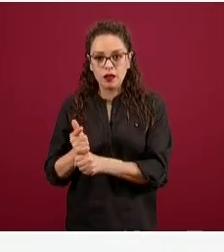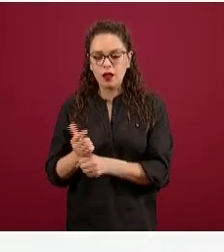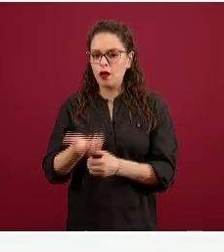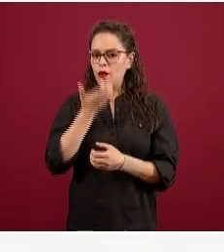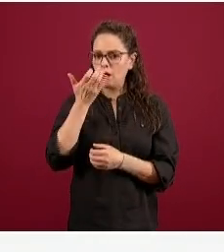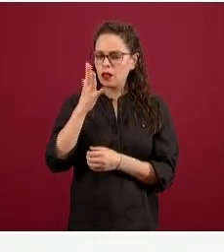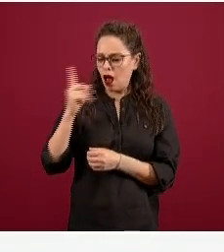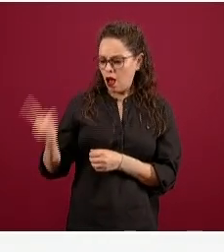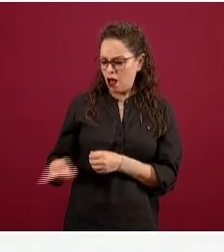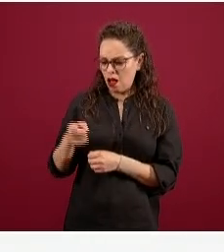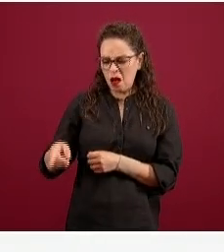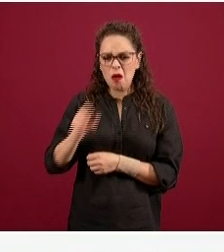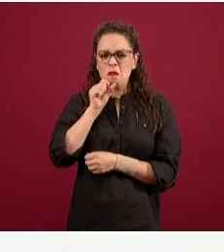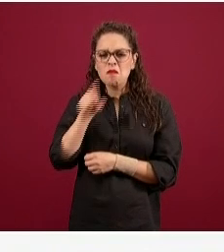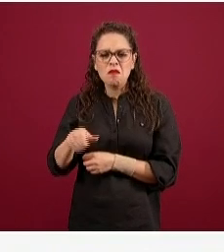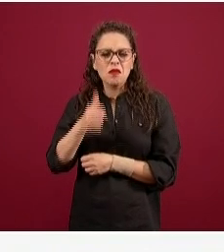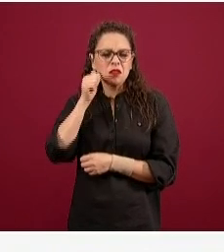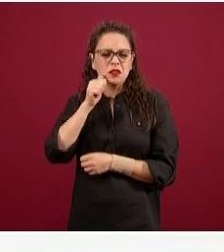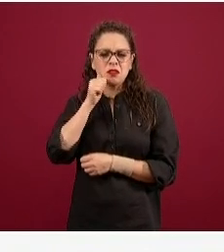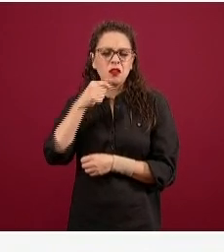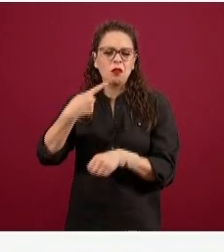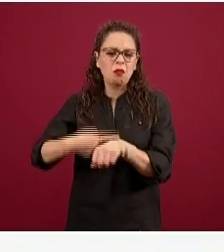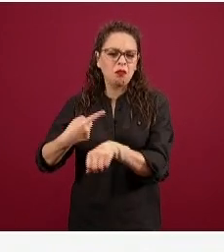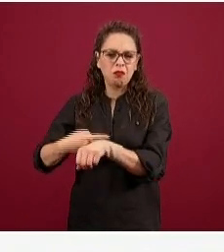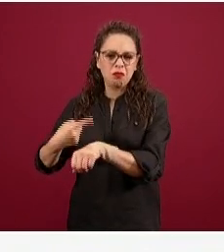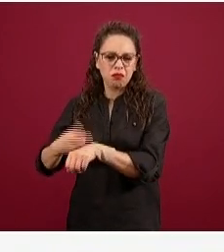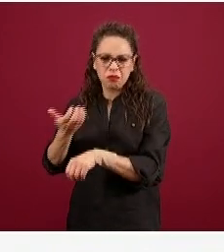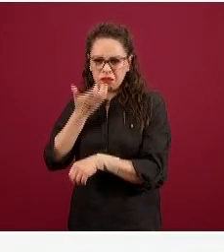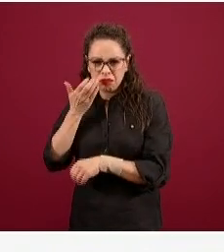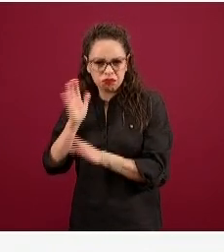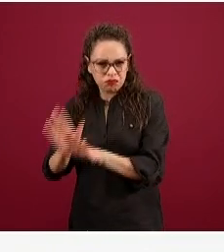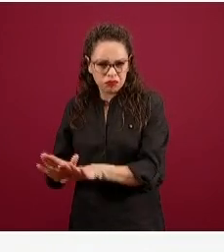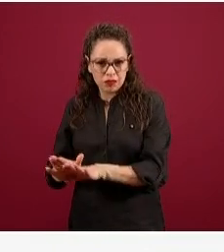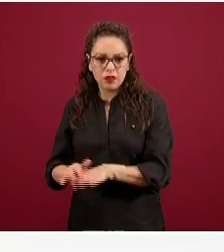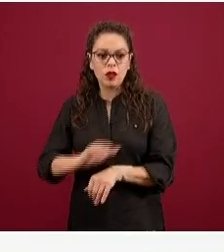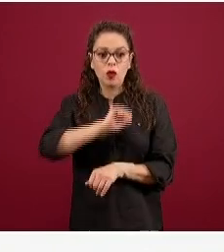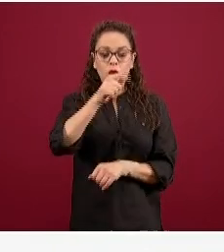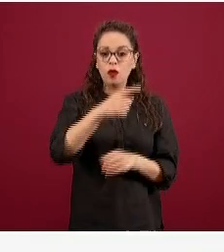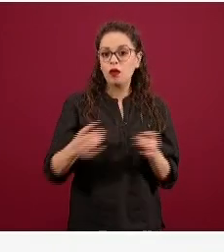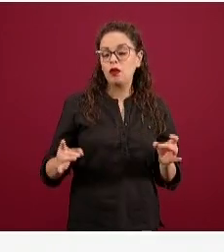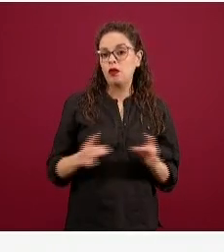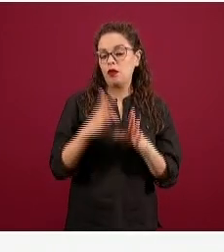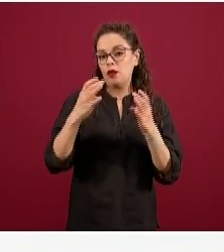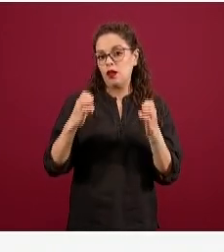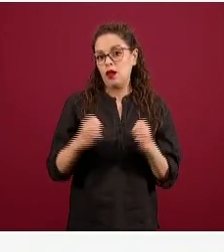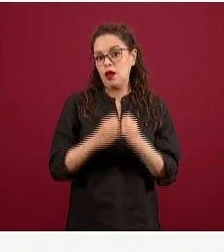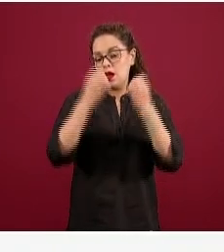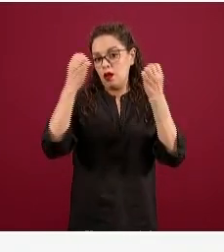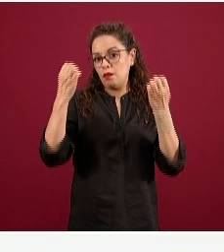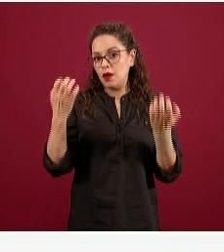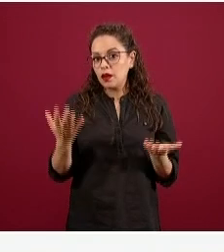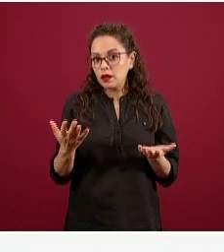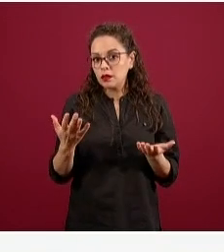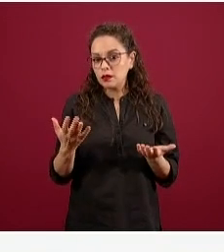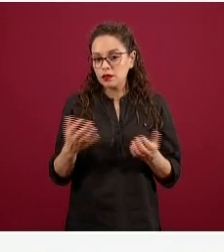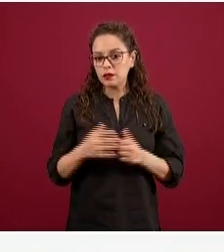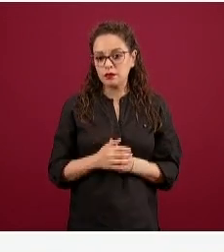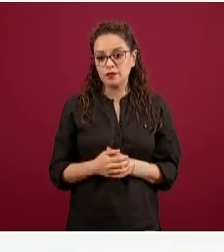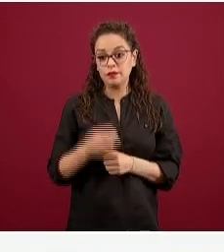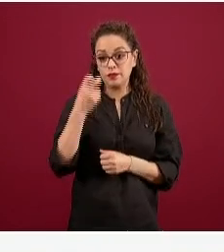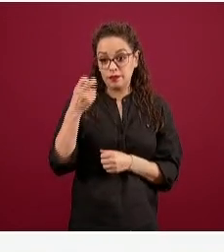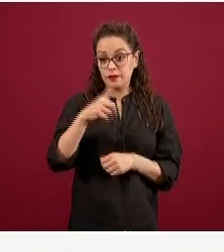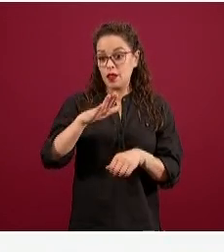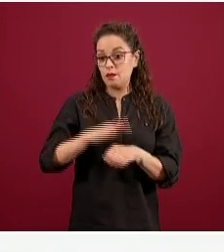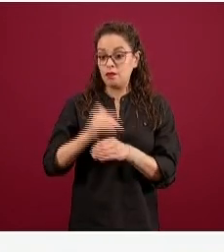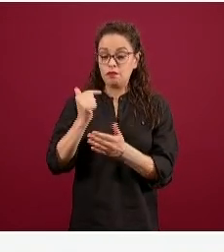Cuando esta curva azul, esta línea azul, está más alta, más grande, hay más casos de lo que ha habido en los últimos 7